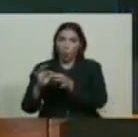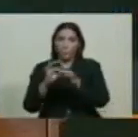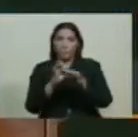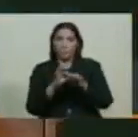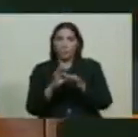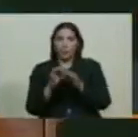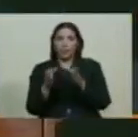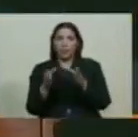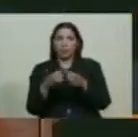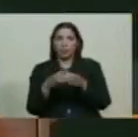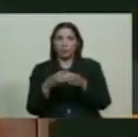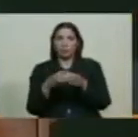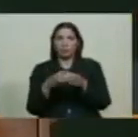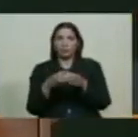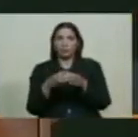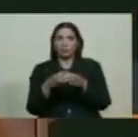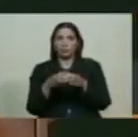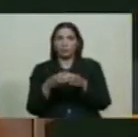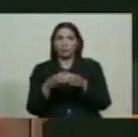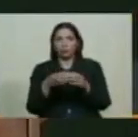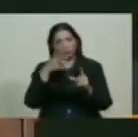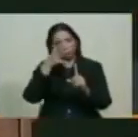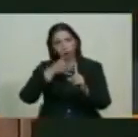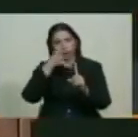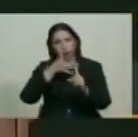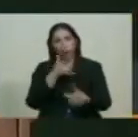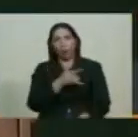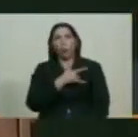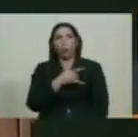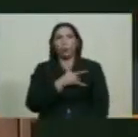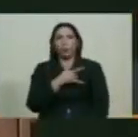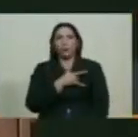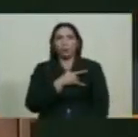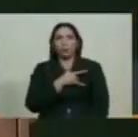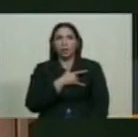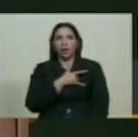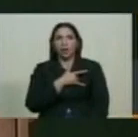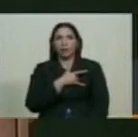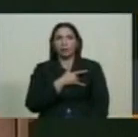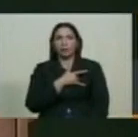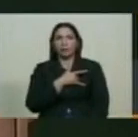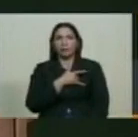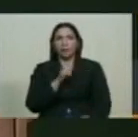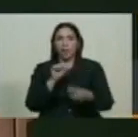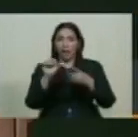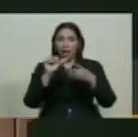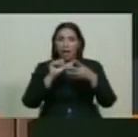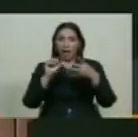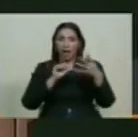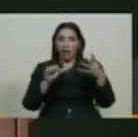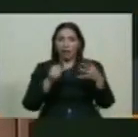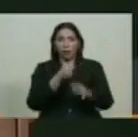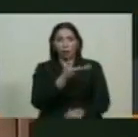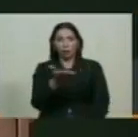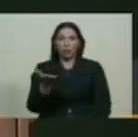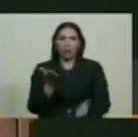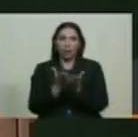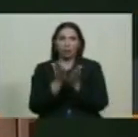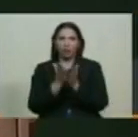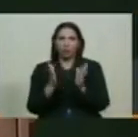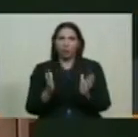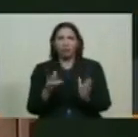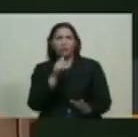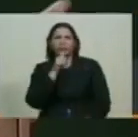En convenio y tutoriados por las universidades en las áreas que ustedes estudien. ¿Quién puede